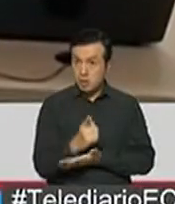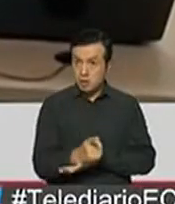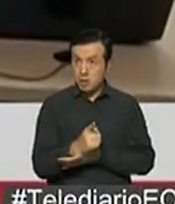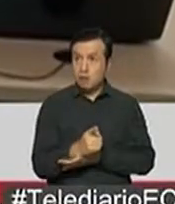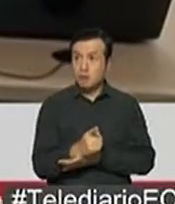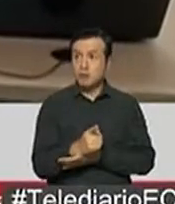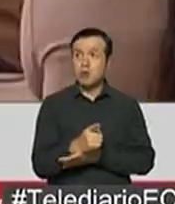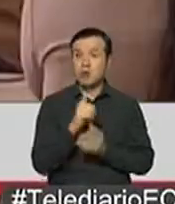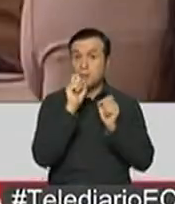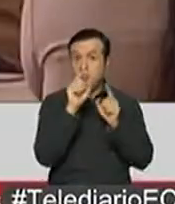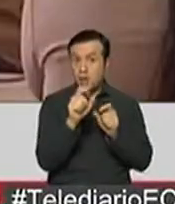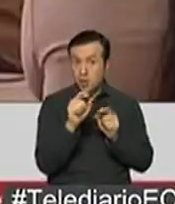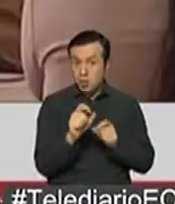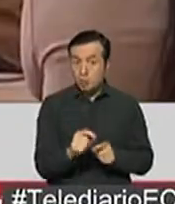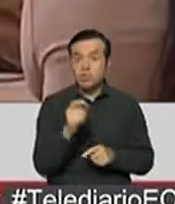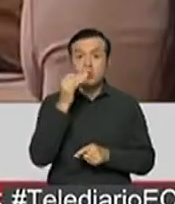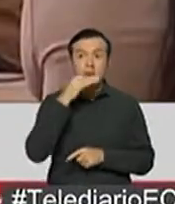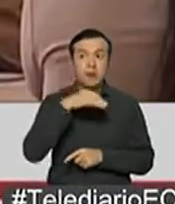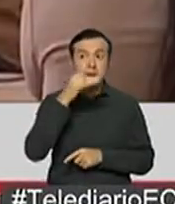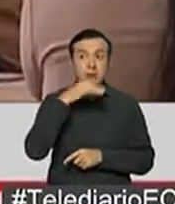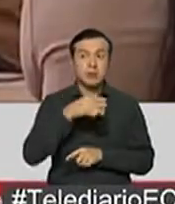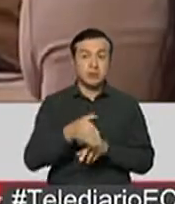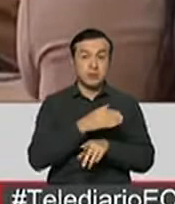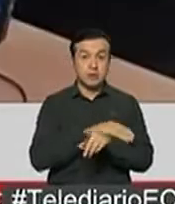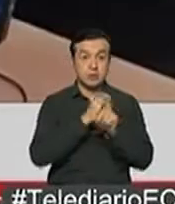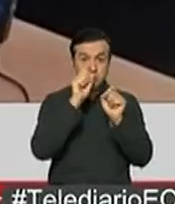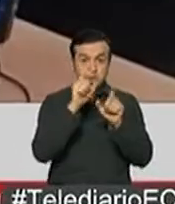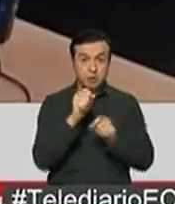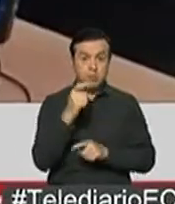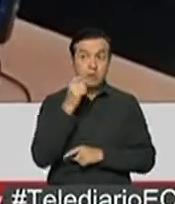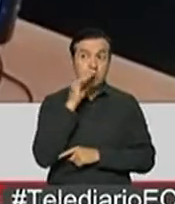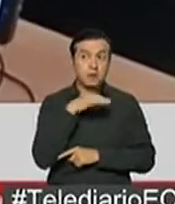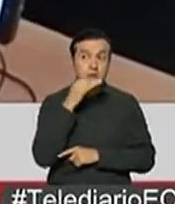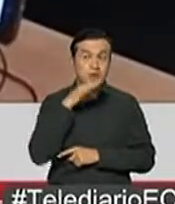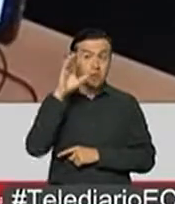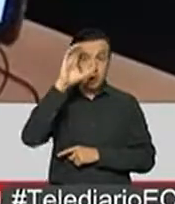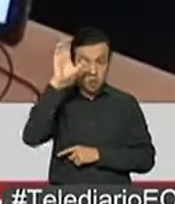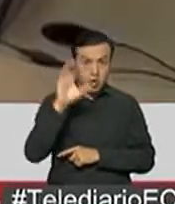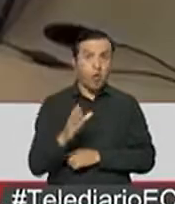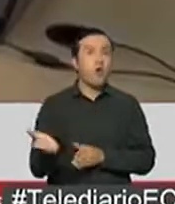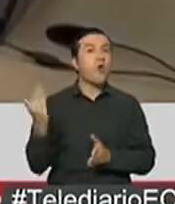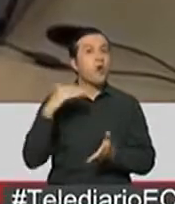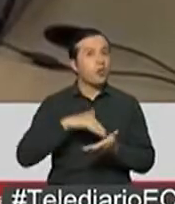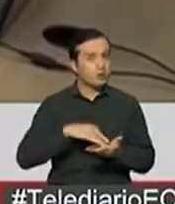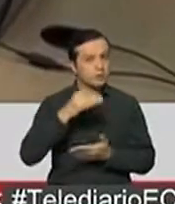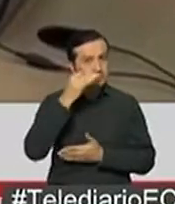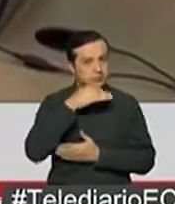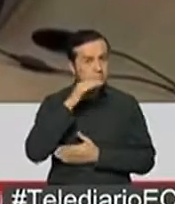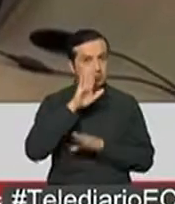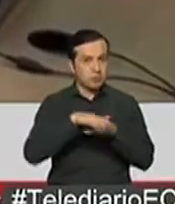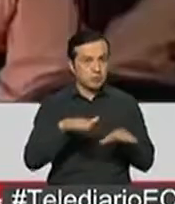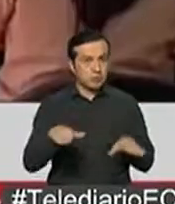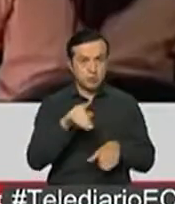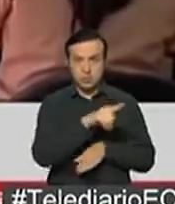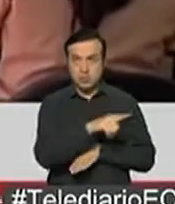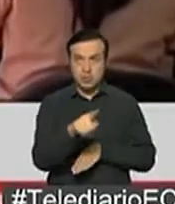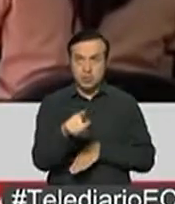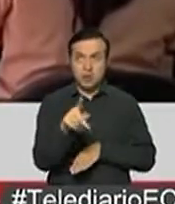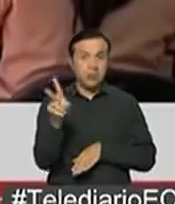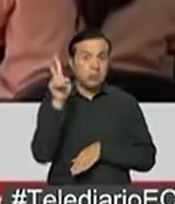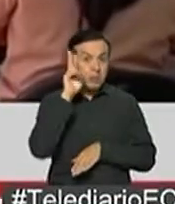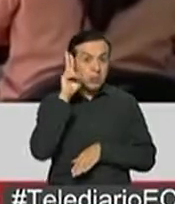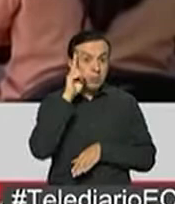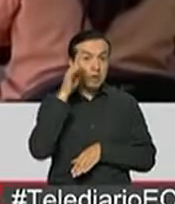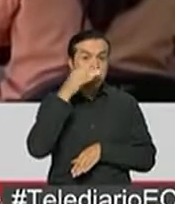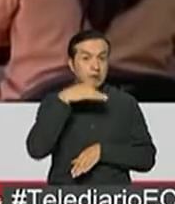de preguntas durante el examen ser bachiller en el régimen costa se volverá a tomar la prueba a los estudiantes que hayan obtenido su